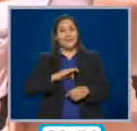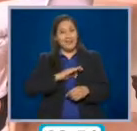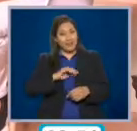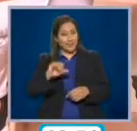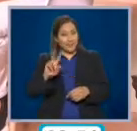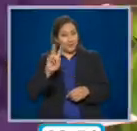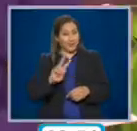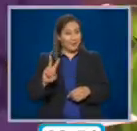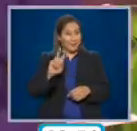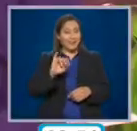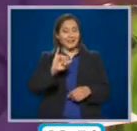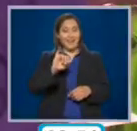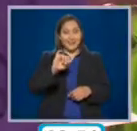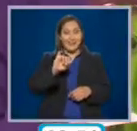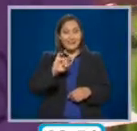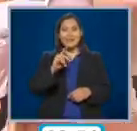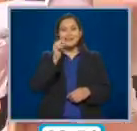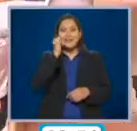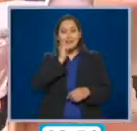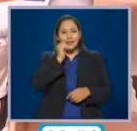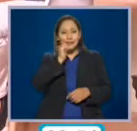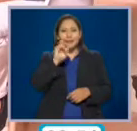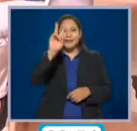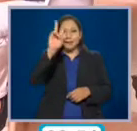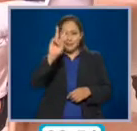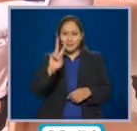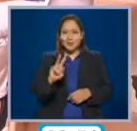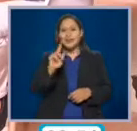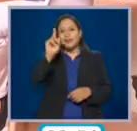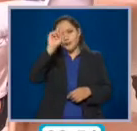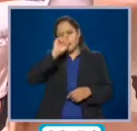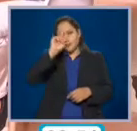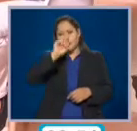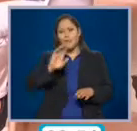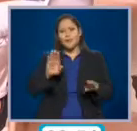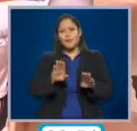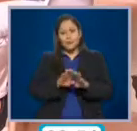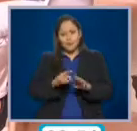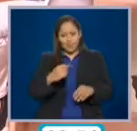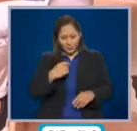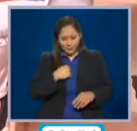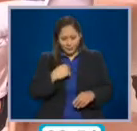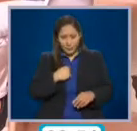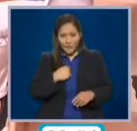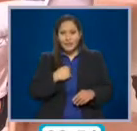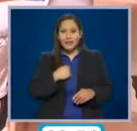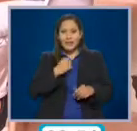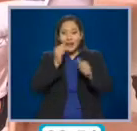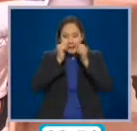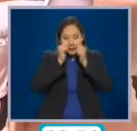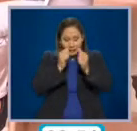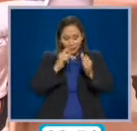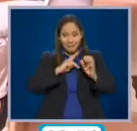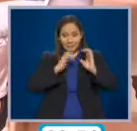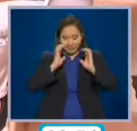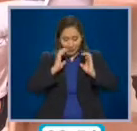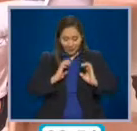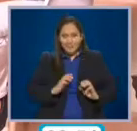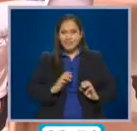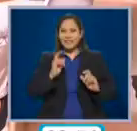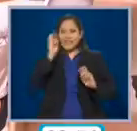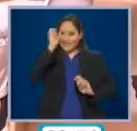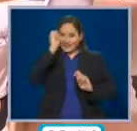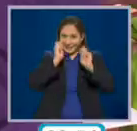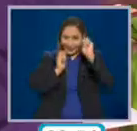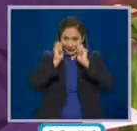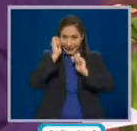ya sabes. Oye, pero siempre los viernes que nos das estos tips de cómo tenemos que poner atención en el cuerpo, en los gestos,